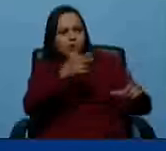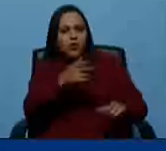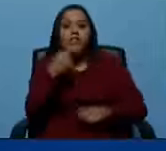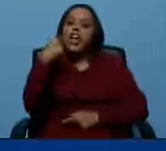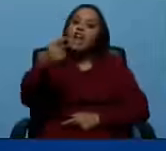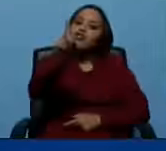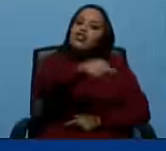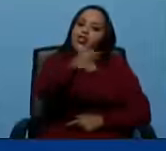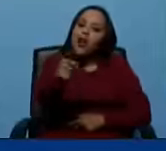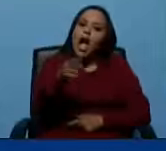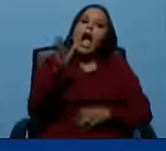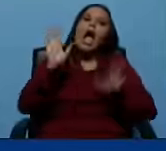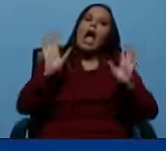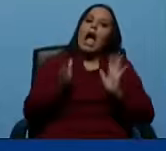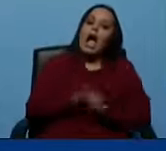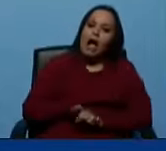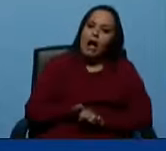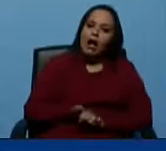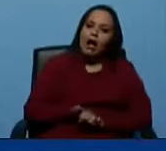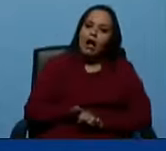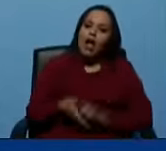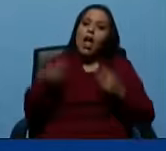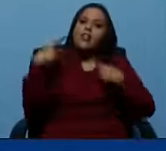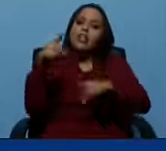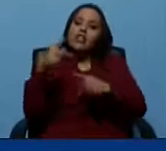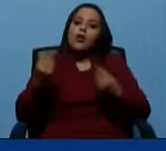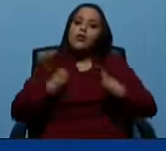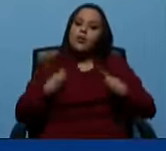Ah, eso sí, TikTokers que viven en Miami.